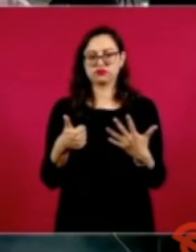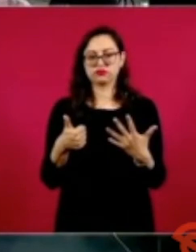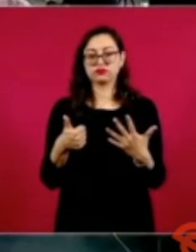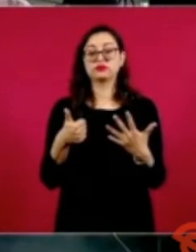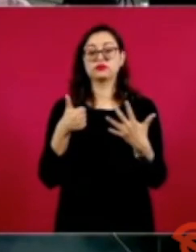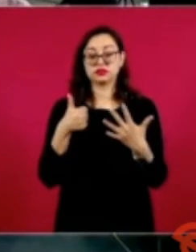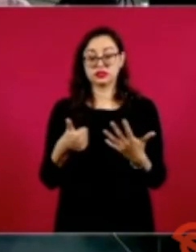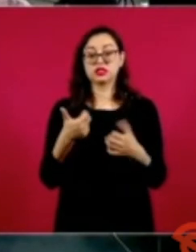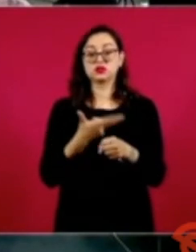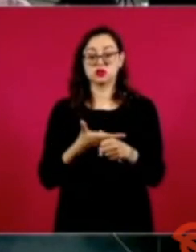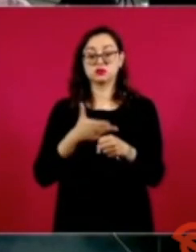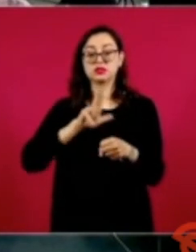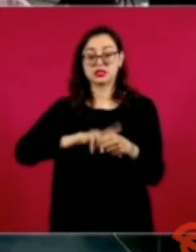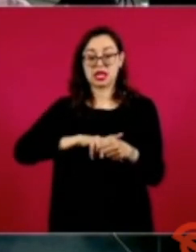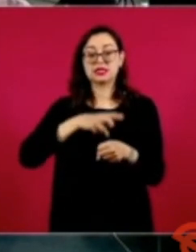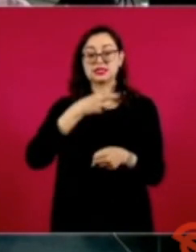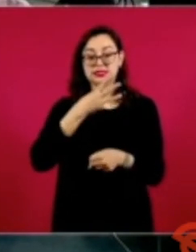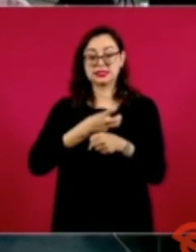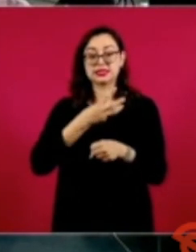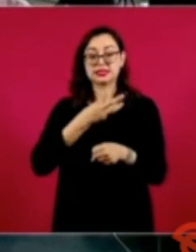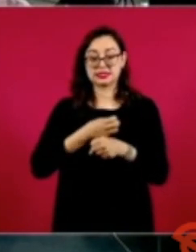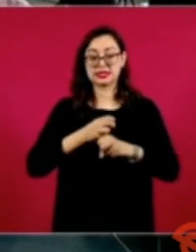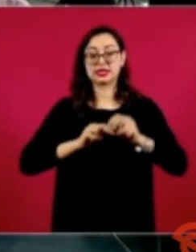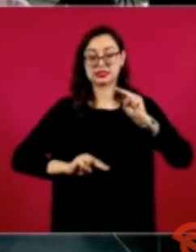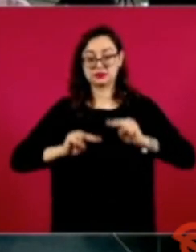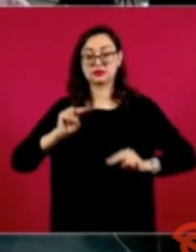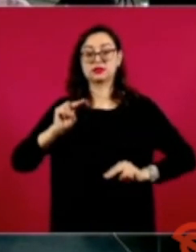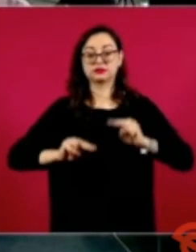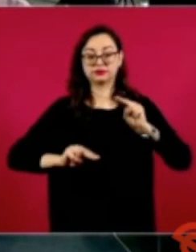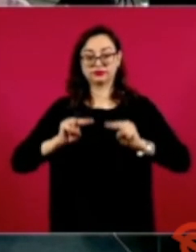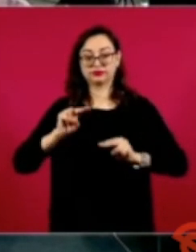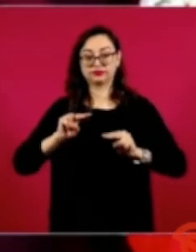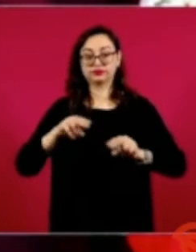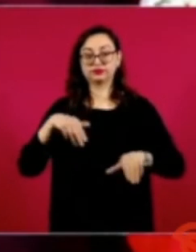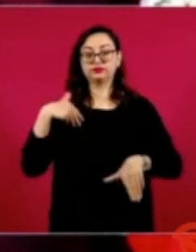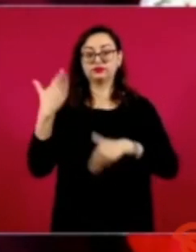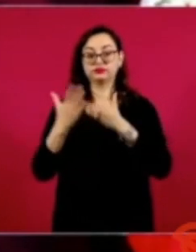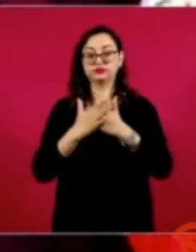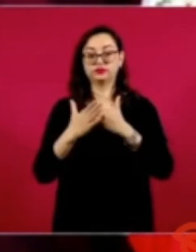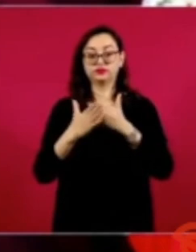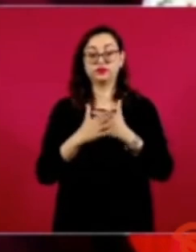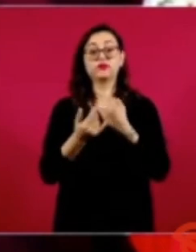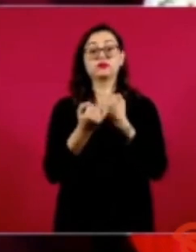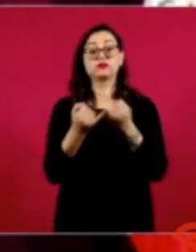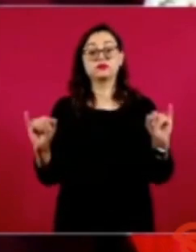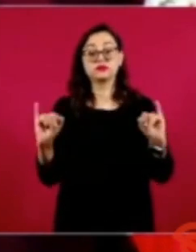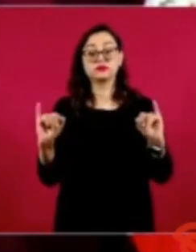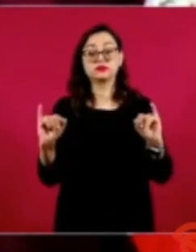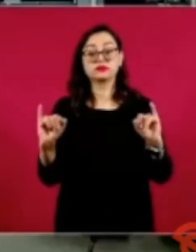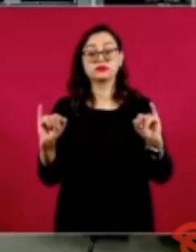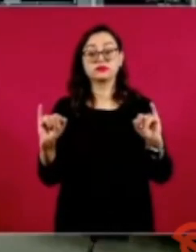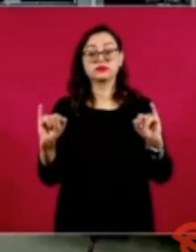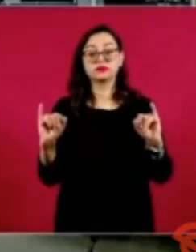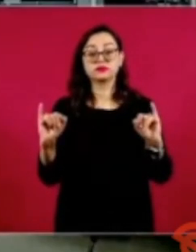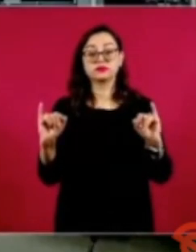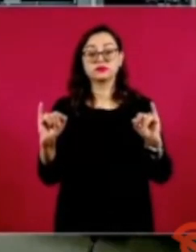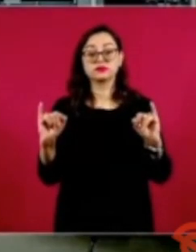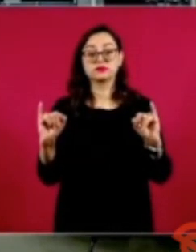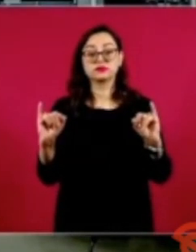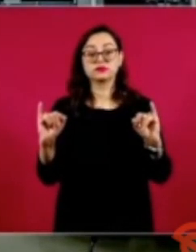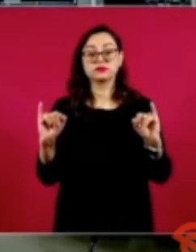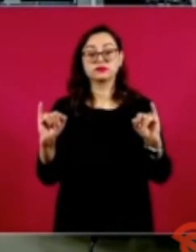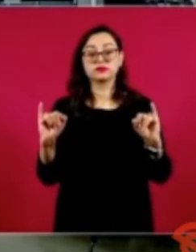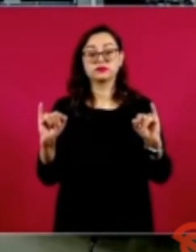tercer nivel, que los vamos a inaugurar en este periodo de aquí al fin de la